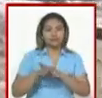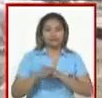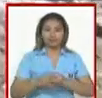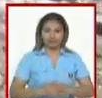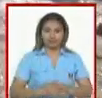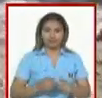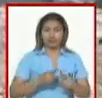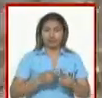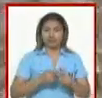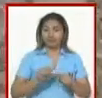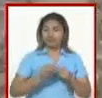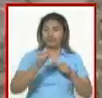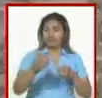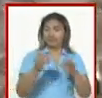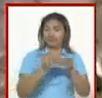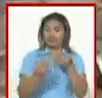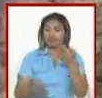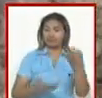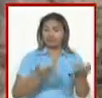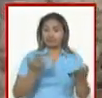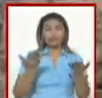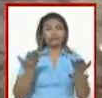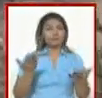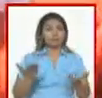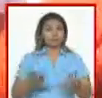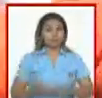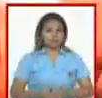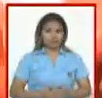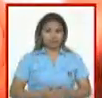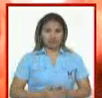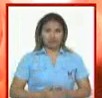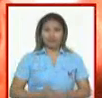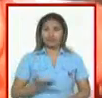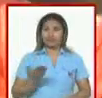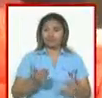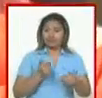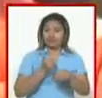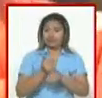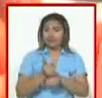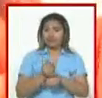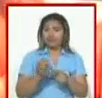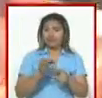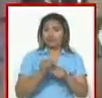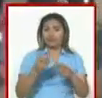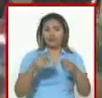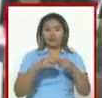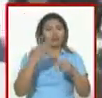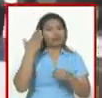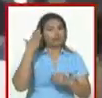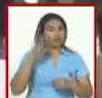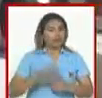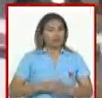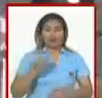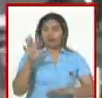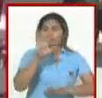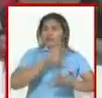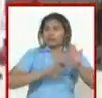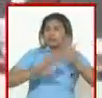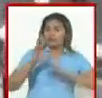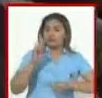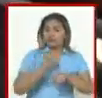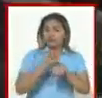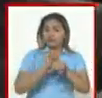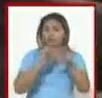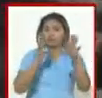y parece que he hecho fuego ahora puede ser por causa de eso la desesperación de los